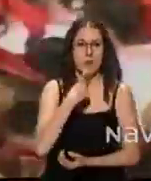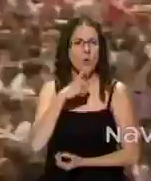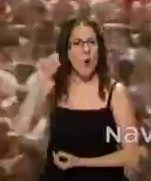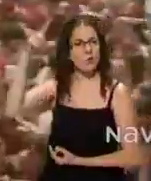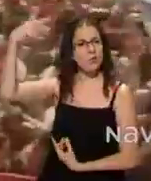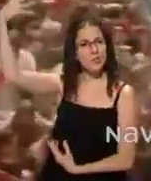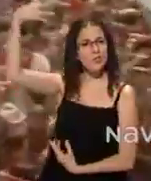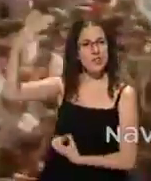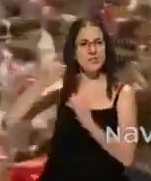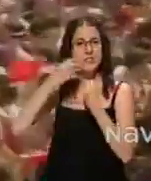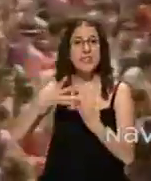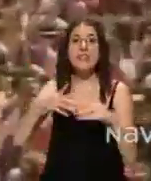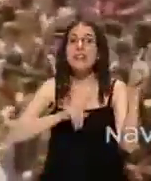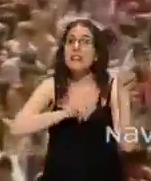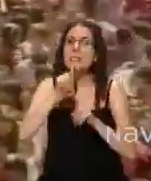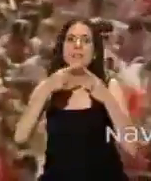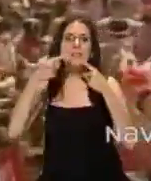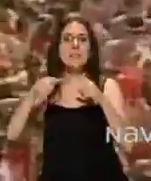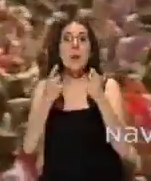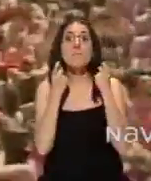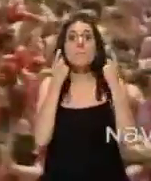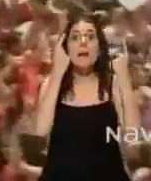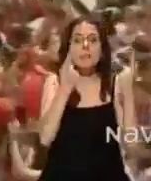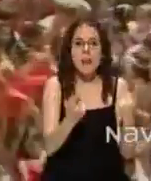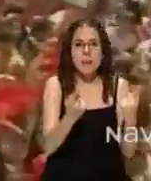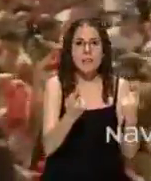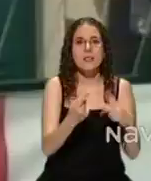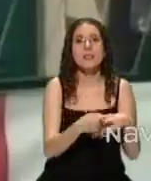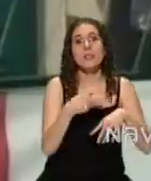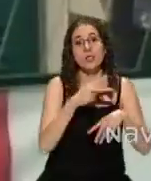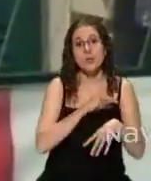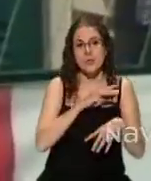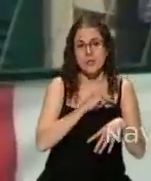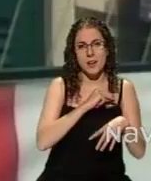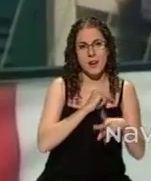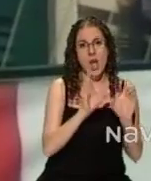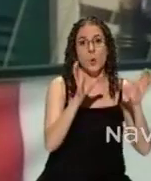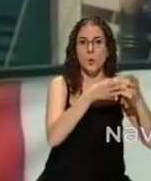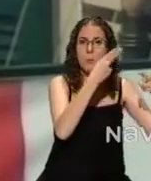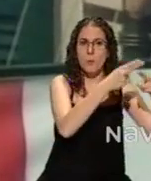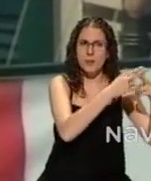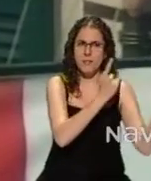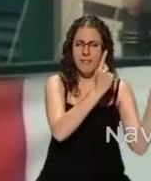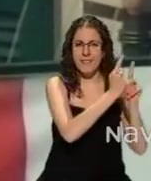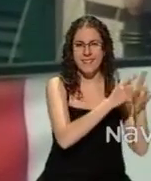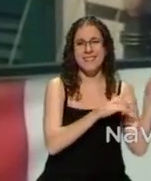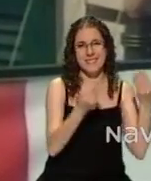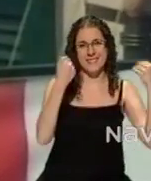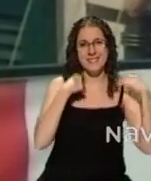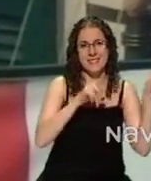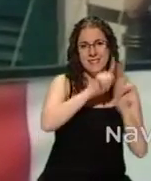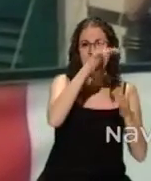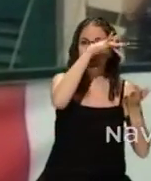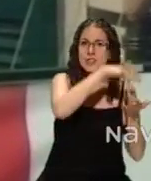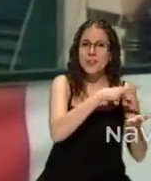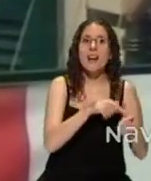cohete diferente lanzado por primera vez por una concejala de la oposición. Milagros Rubio ha elegido un mensaje largo en un momento, ha dicho, impagable,